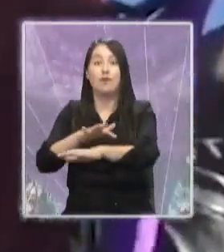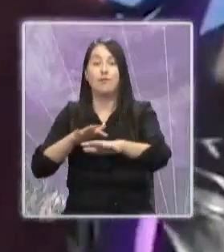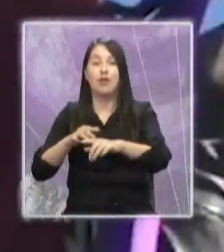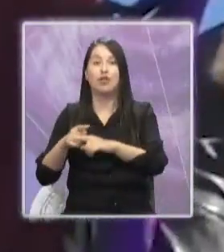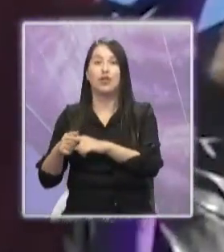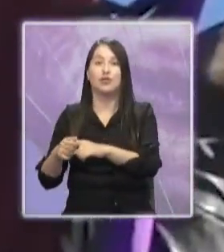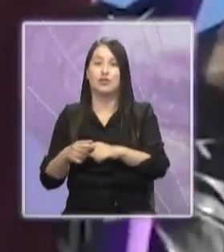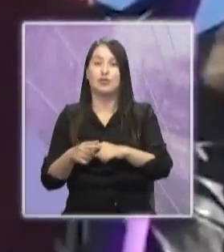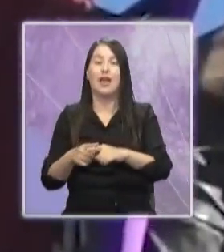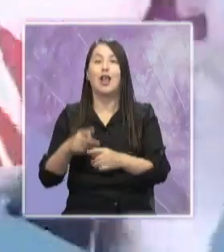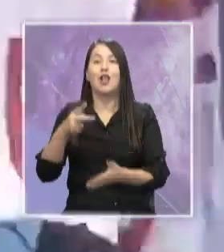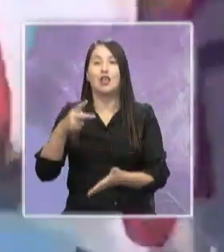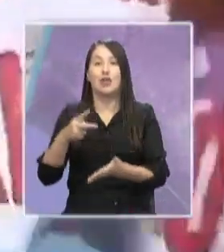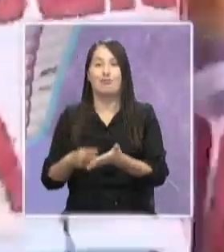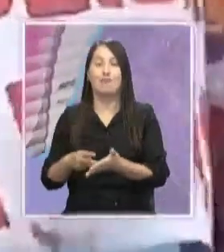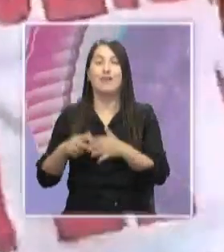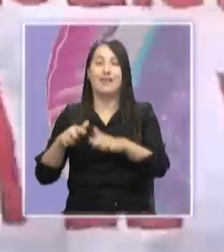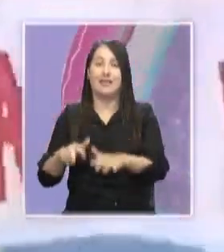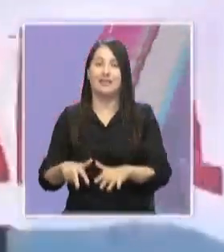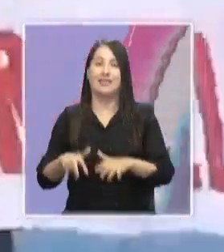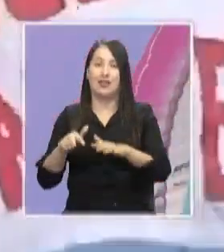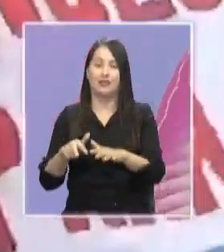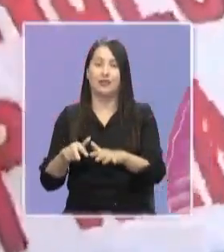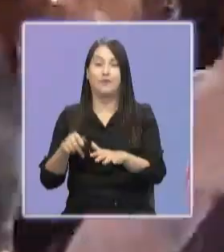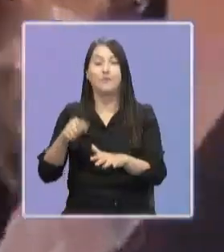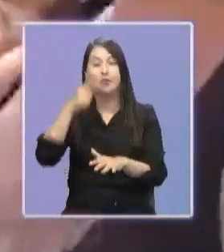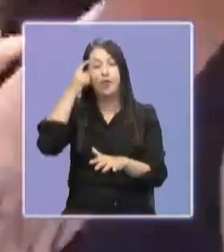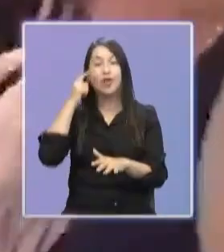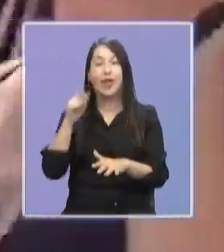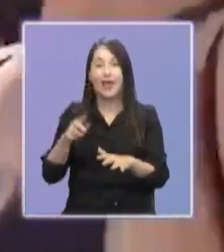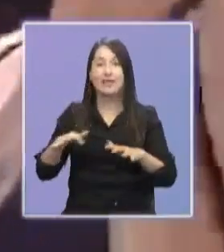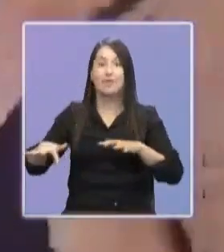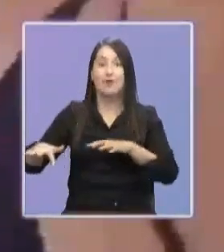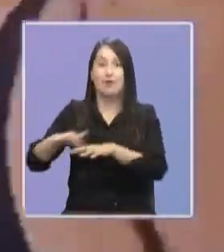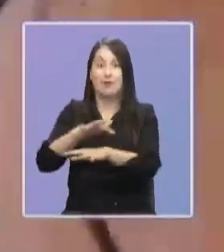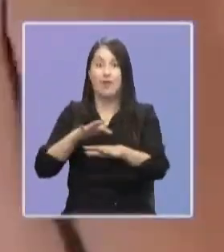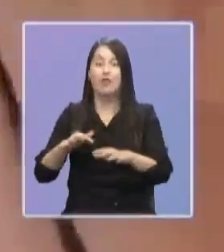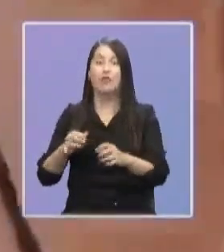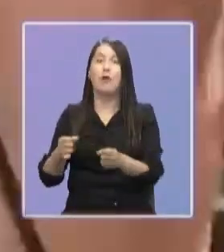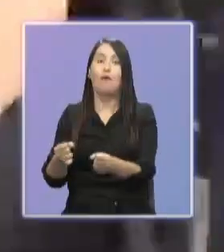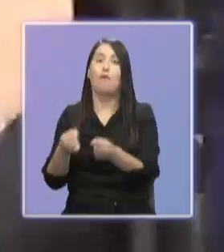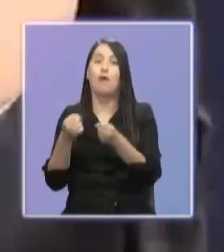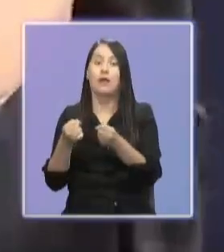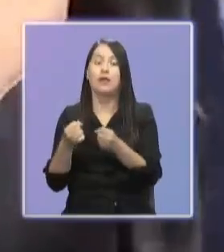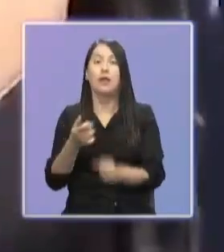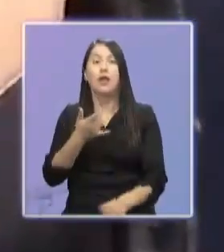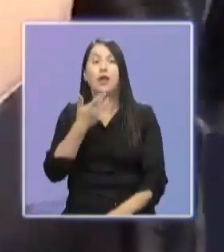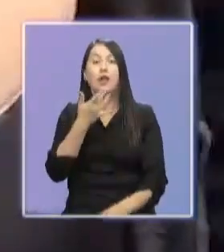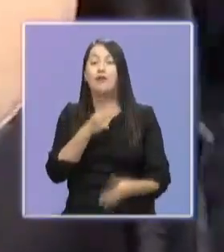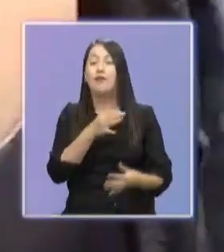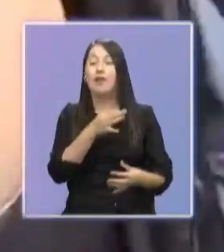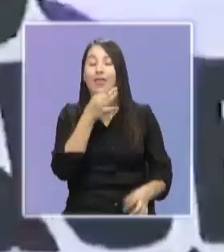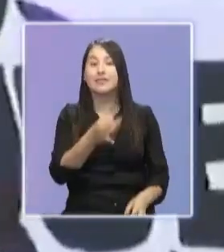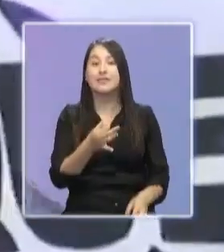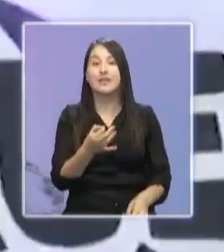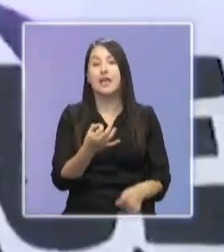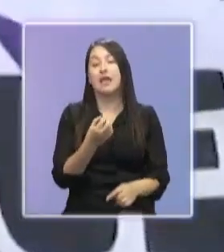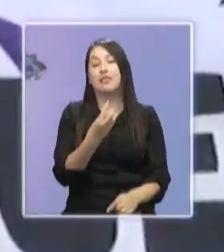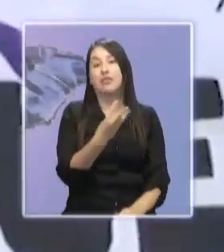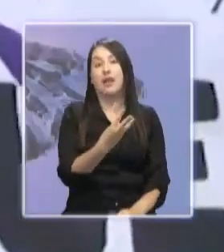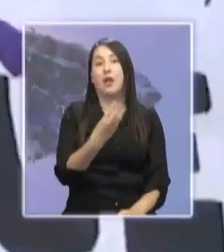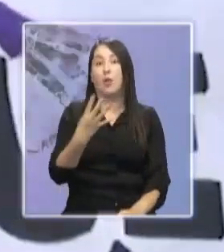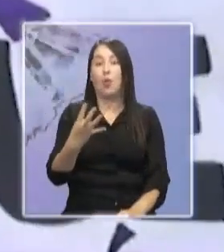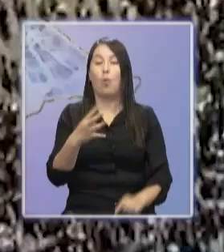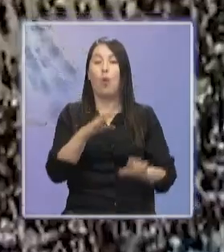en Chile. Yo creo que ese movimiento fue muy potente y voy a decir por 4 cosas, y creo que